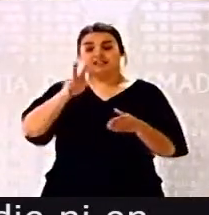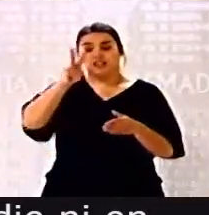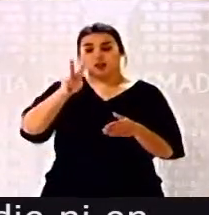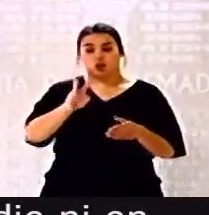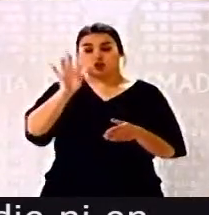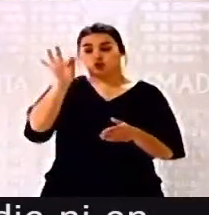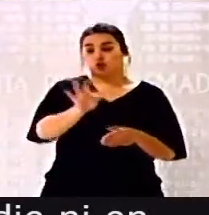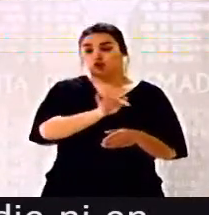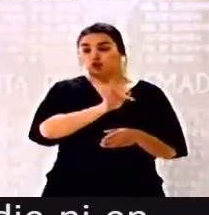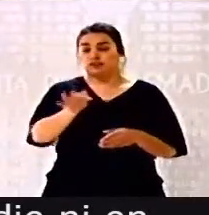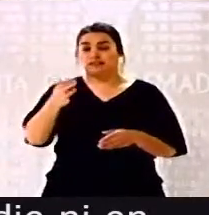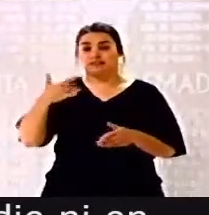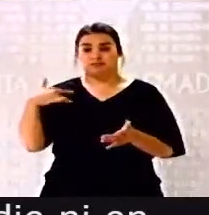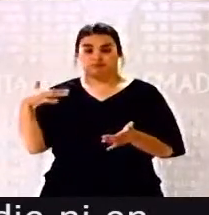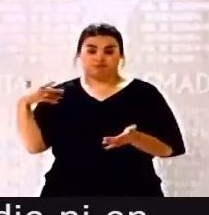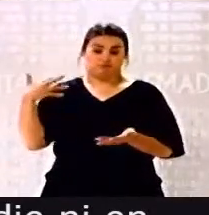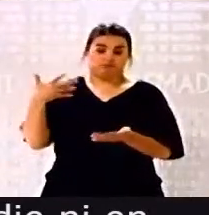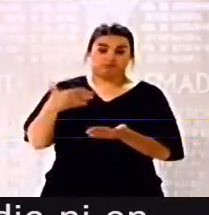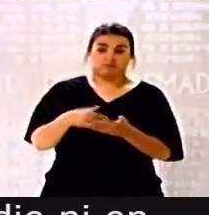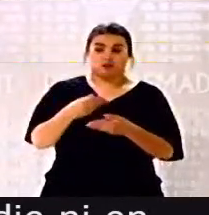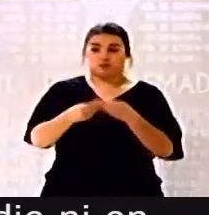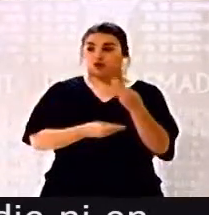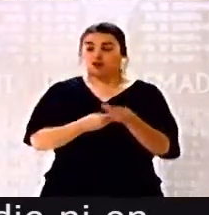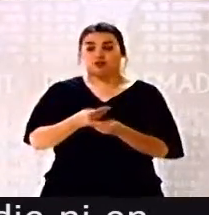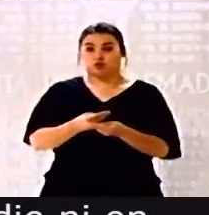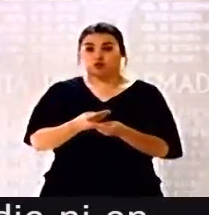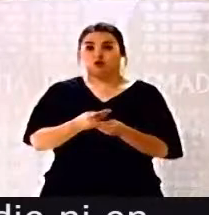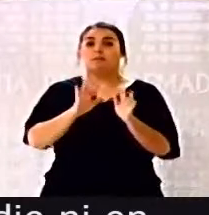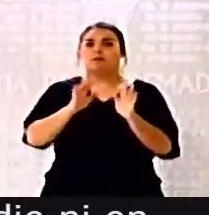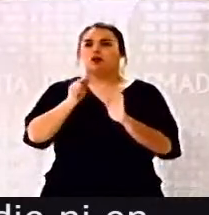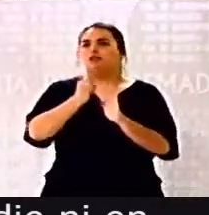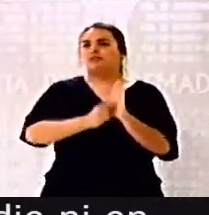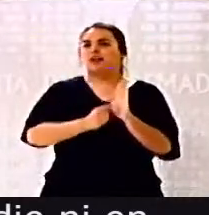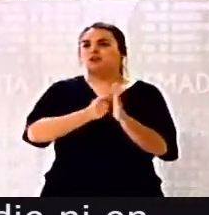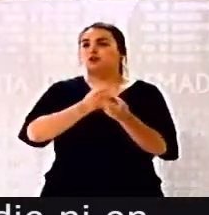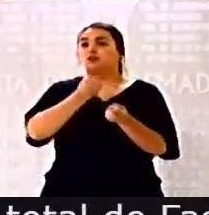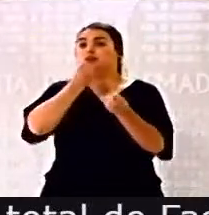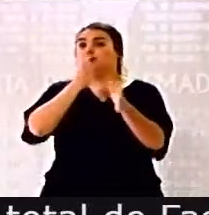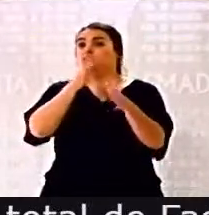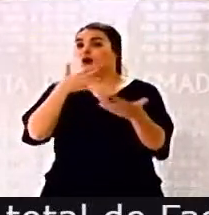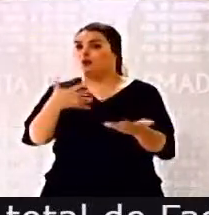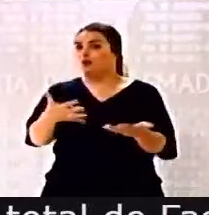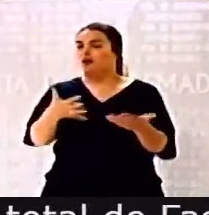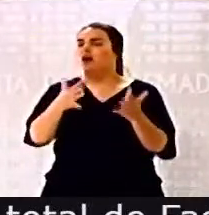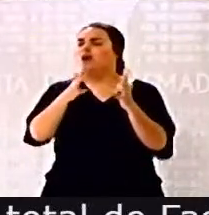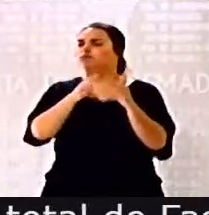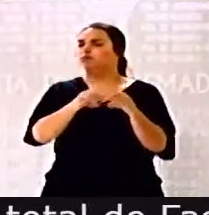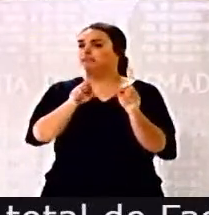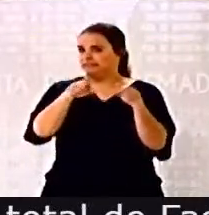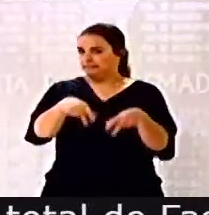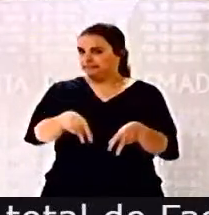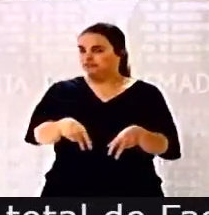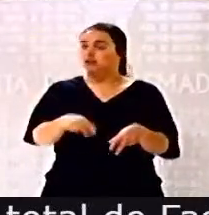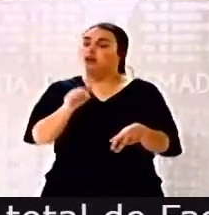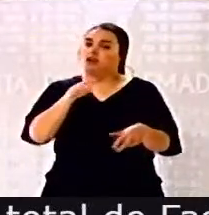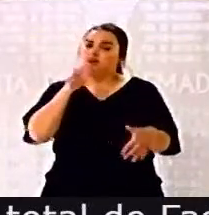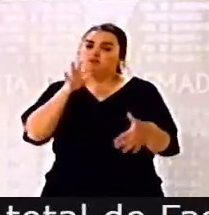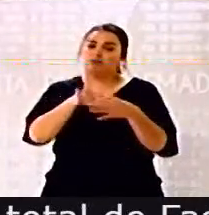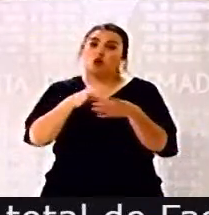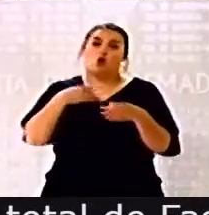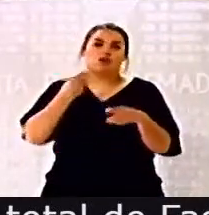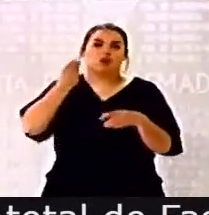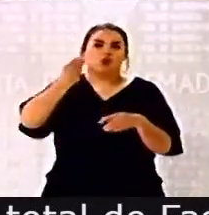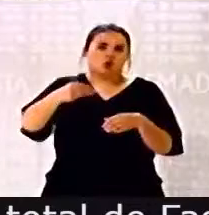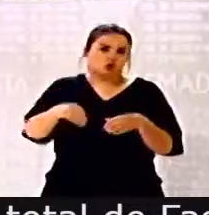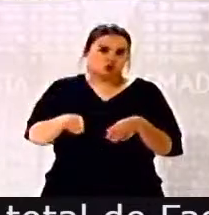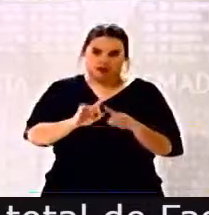el total de lo que llevamos de fase 2, sin contar los datos que les acabo de proporcionar, que corresponden al día de hoy y que no los he sumado